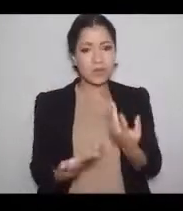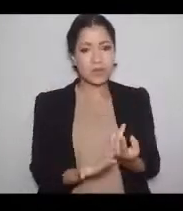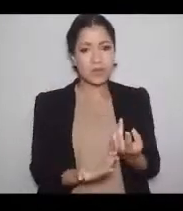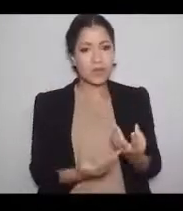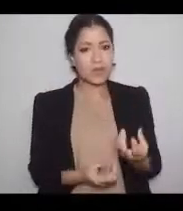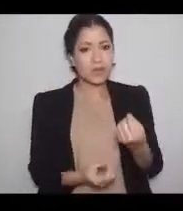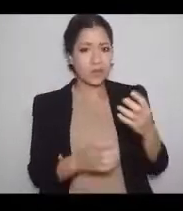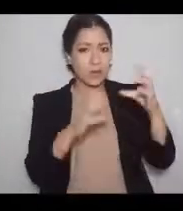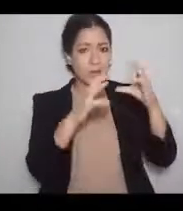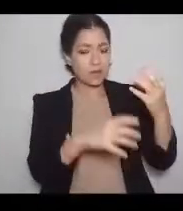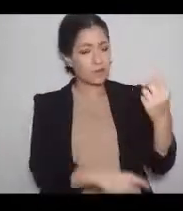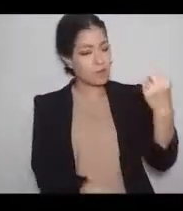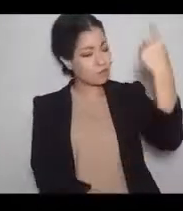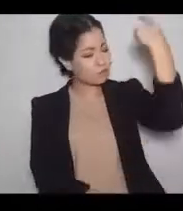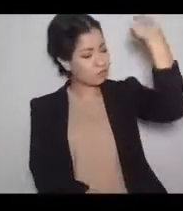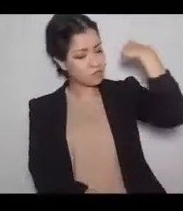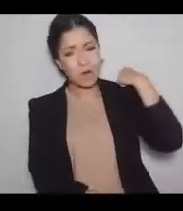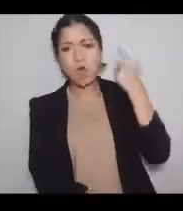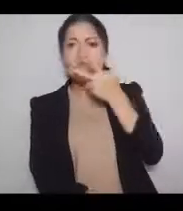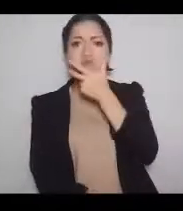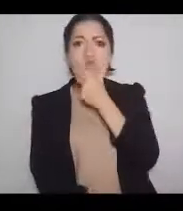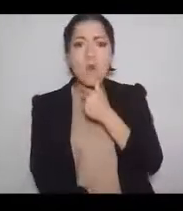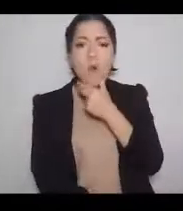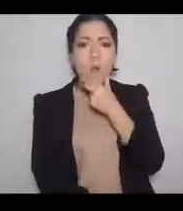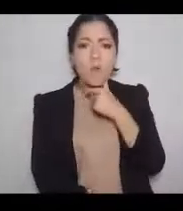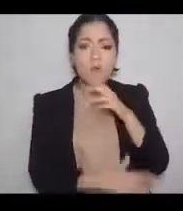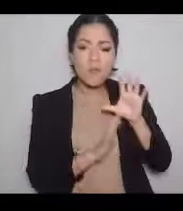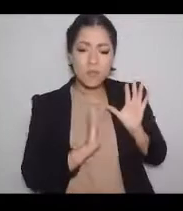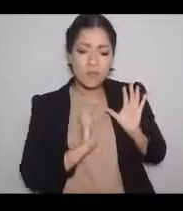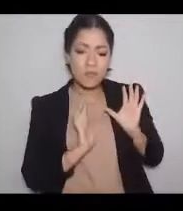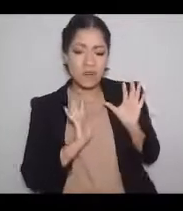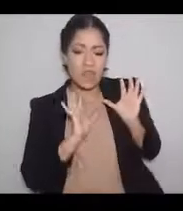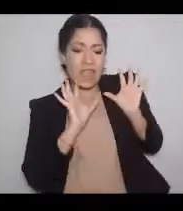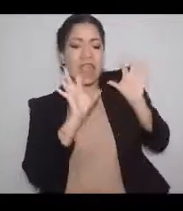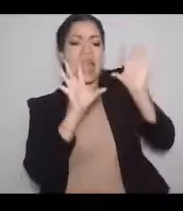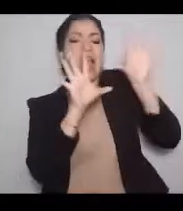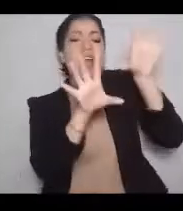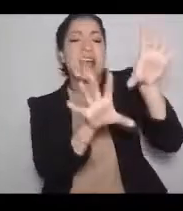espectacular para atrapar la pelota y dársela